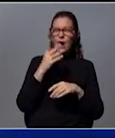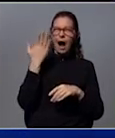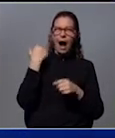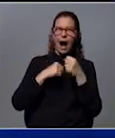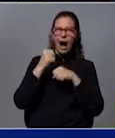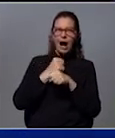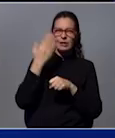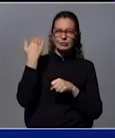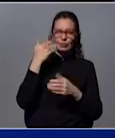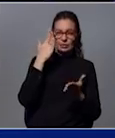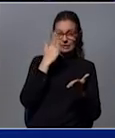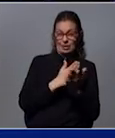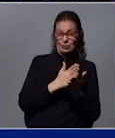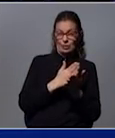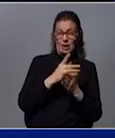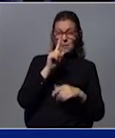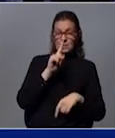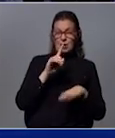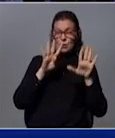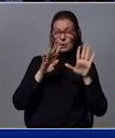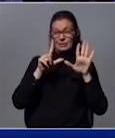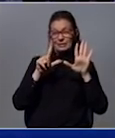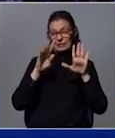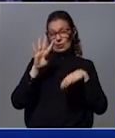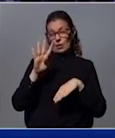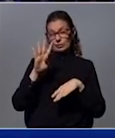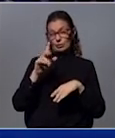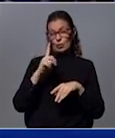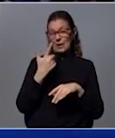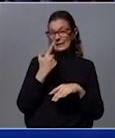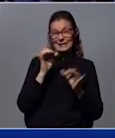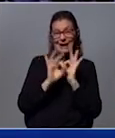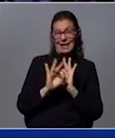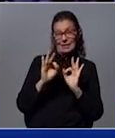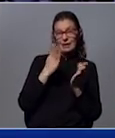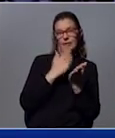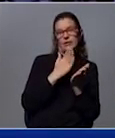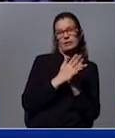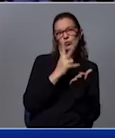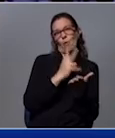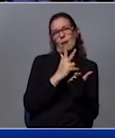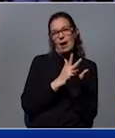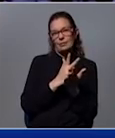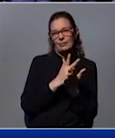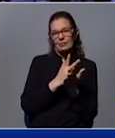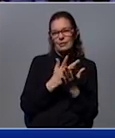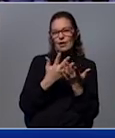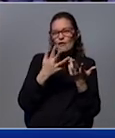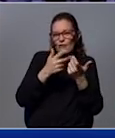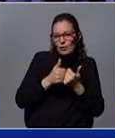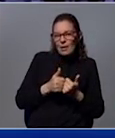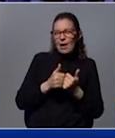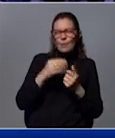en 1974 no incluye ninguna noción vinculada con derechos humanos no es preocupante que hay gente formada en un ejército